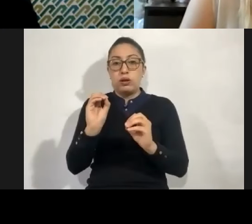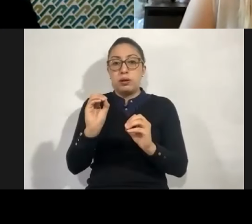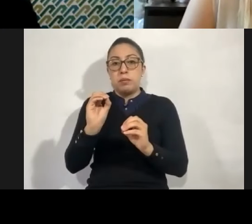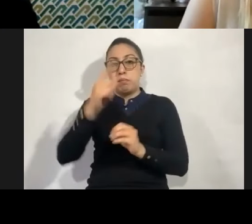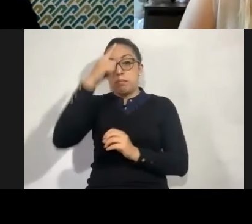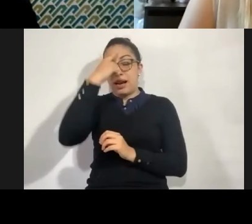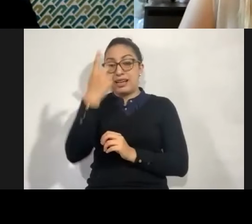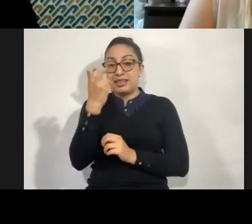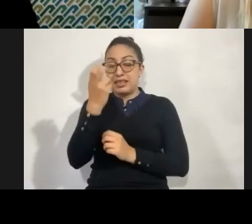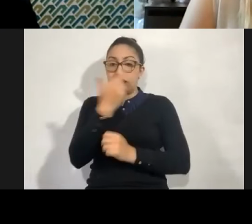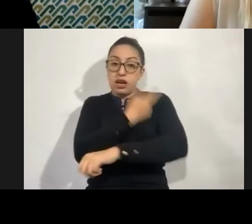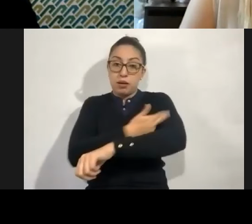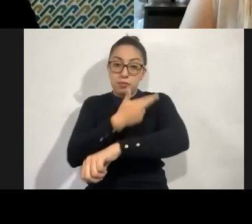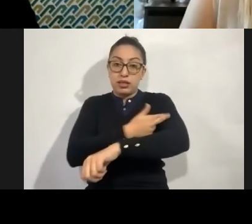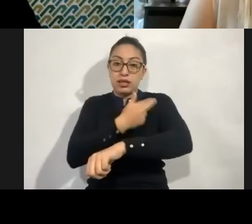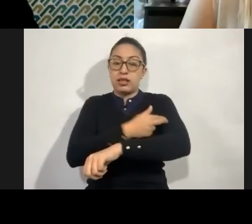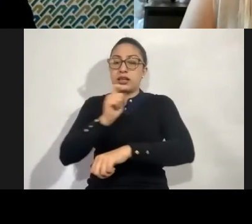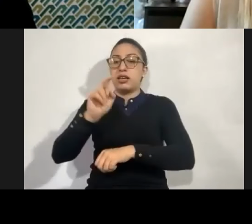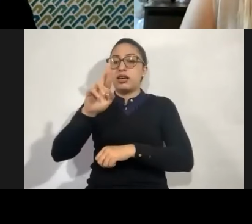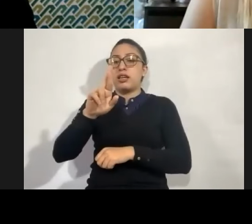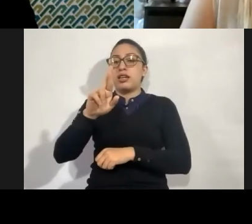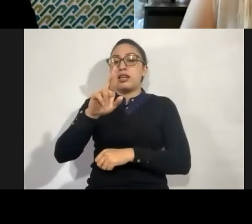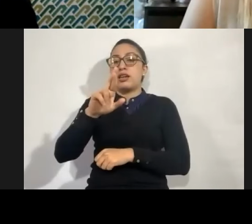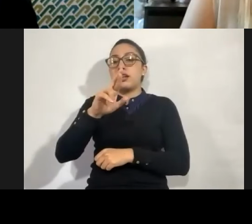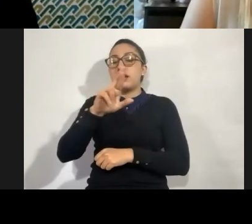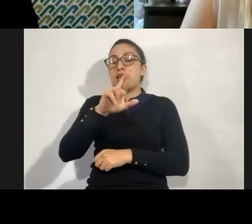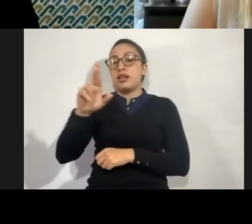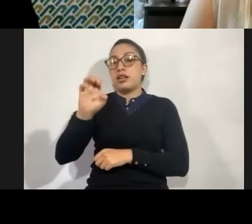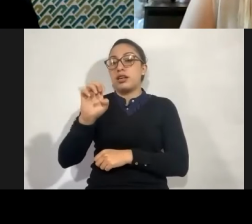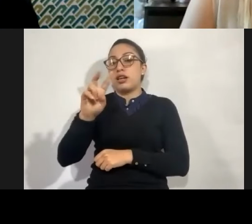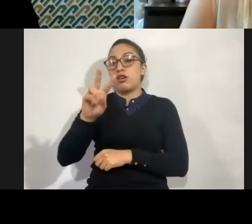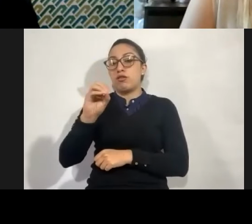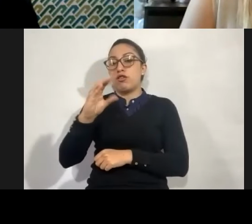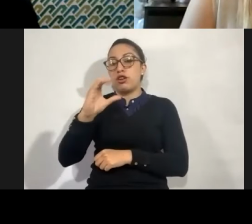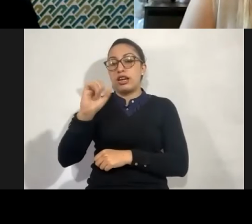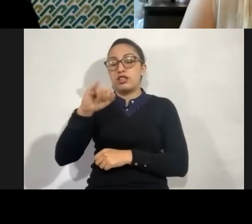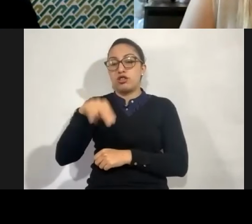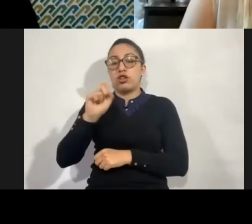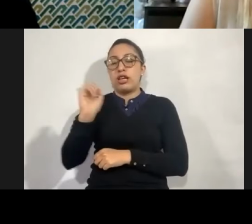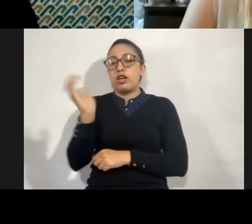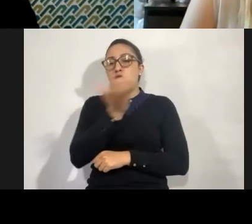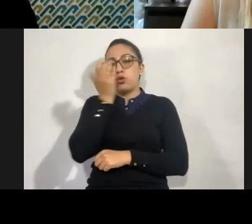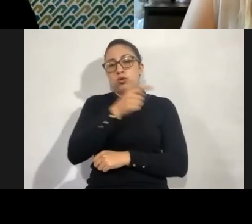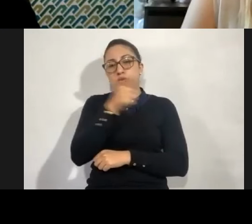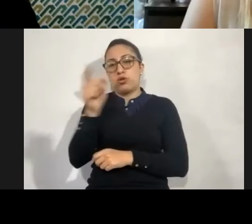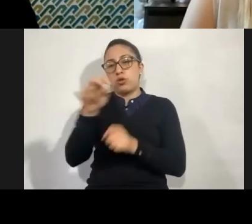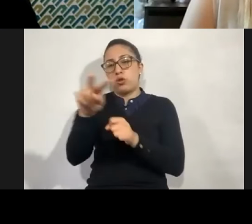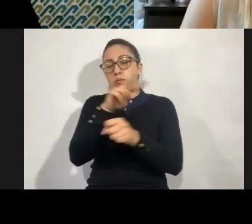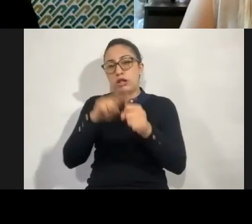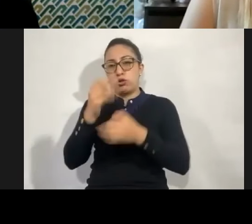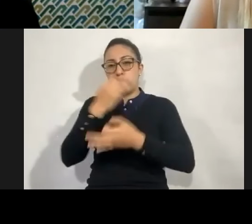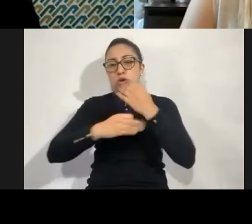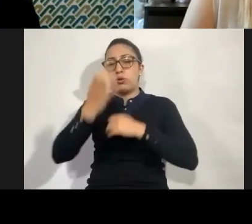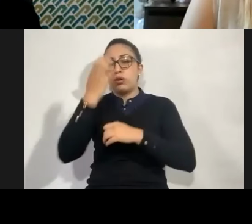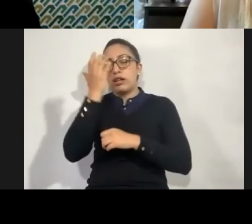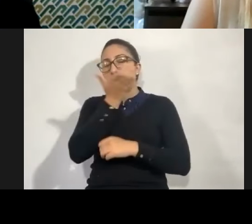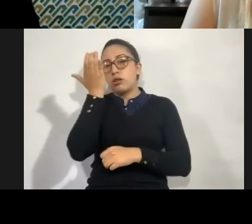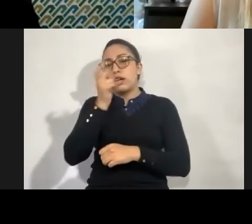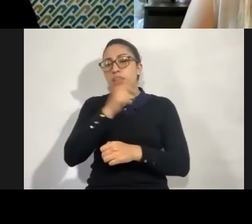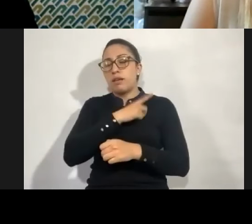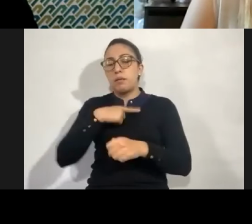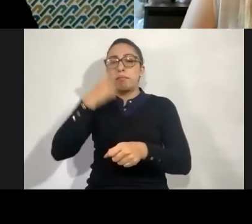revocación tradicional, es decir, el que conocemos que se interpone a través de un escrito